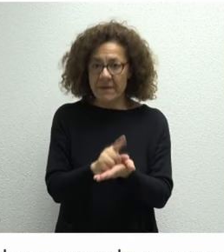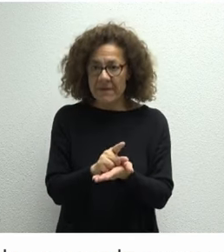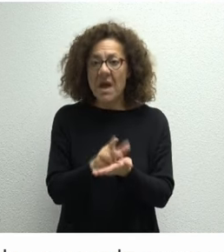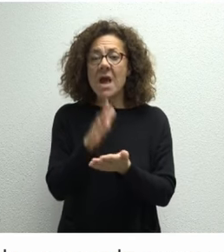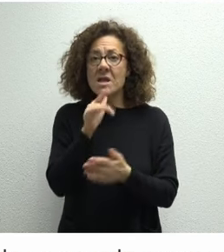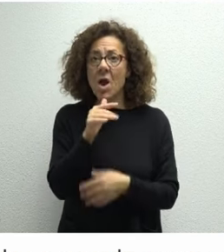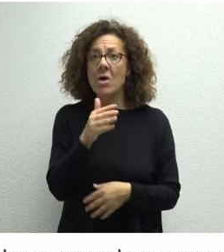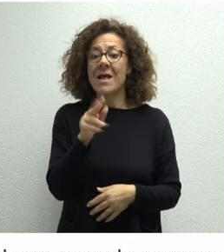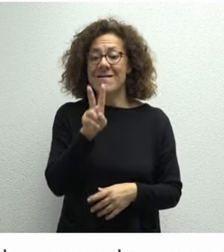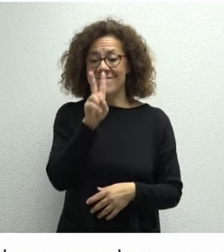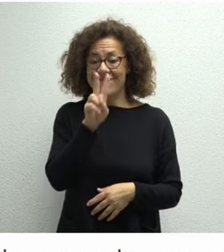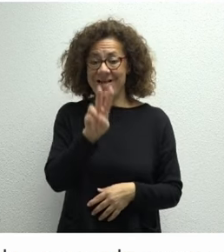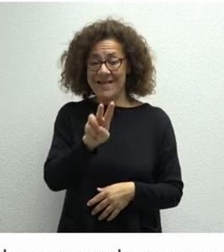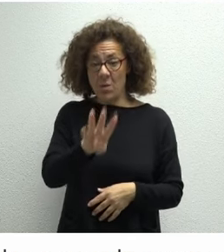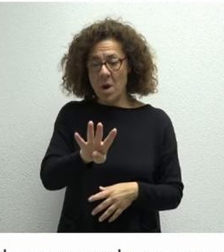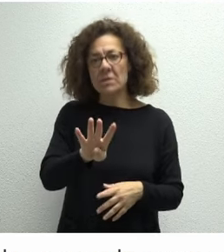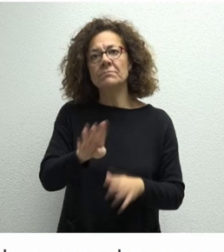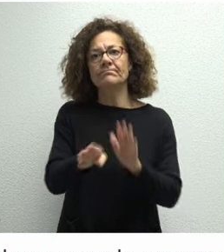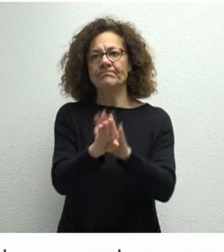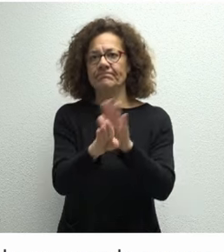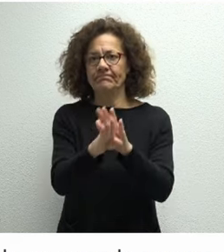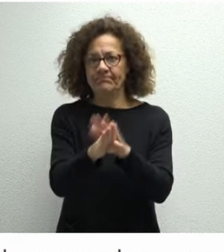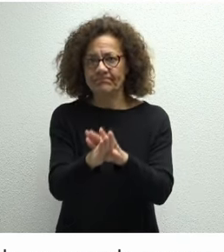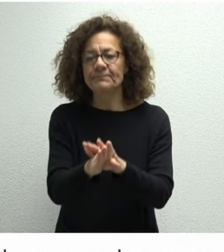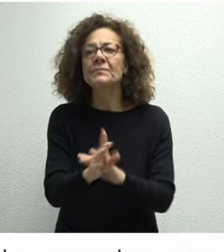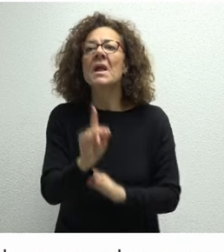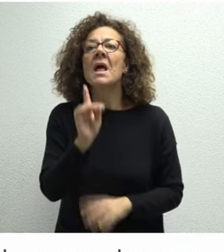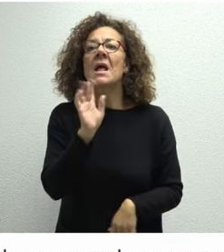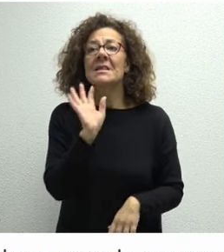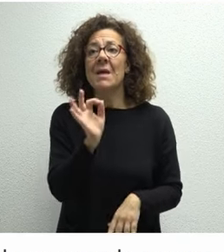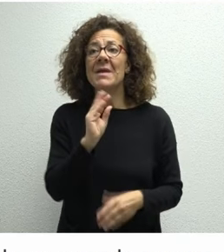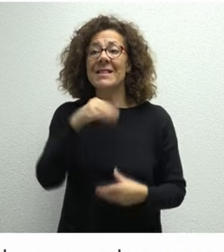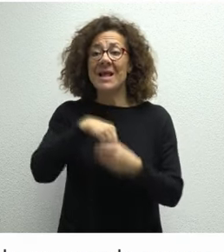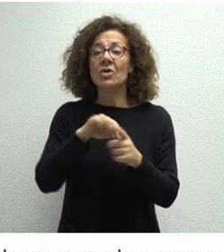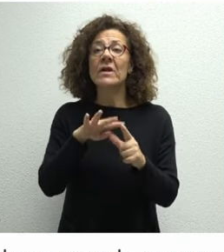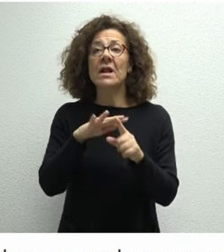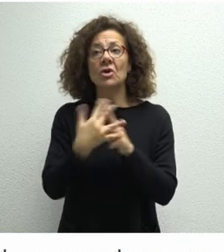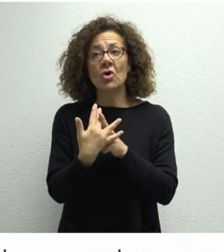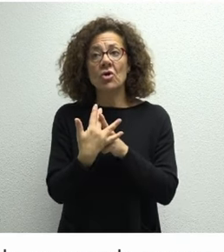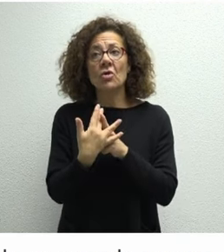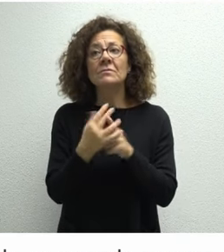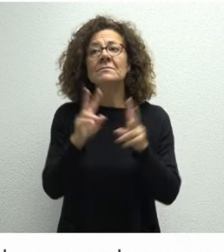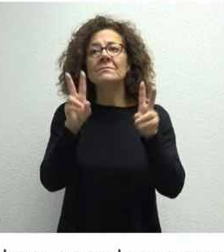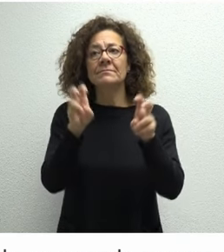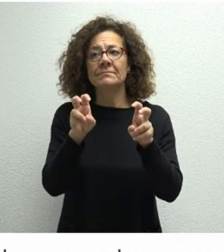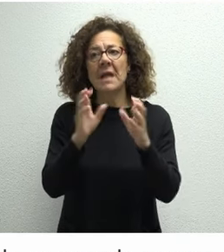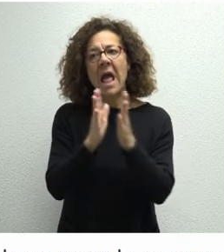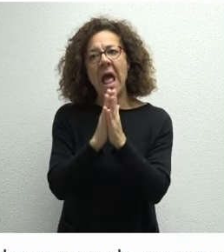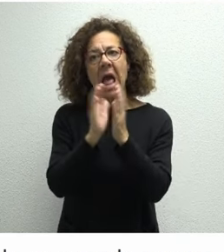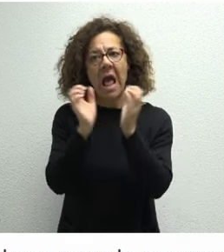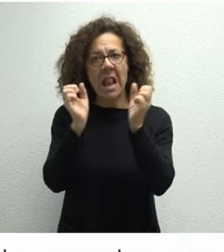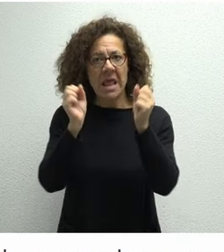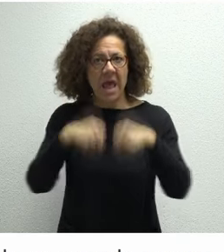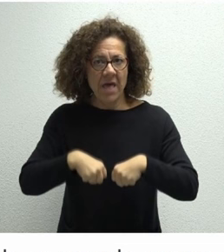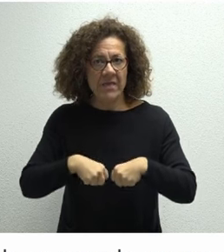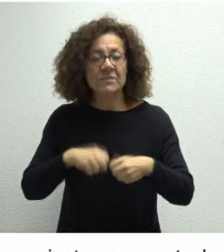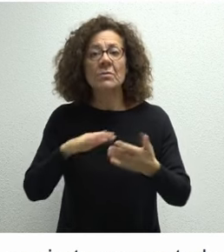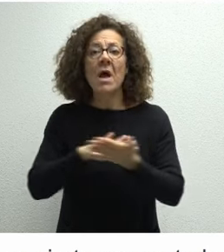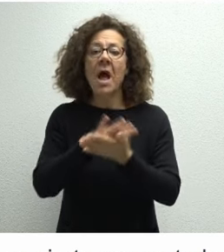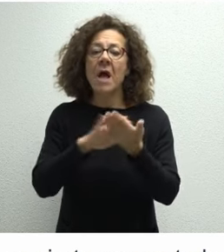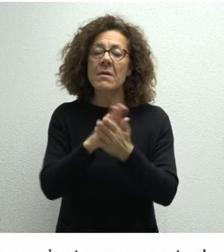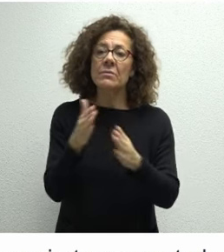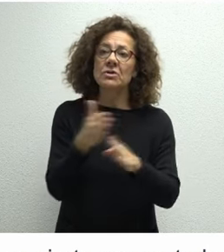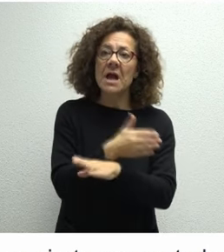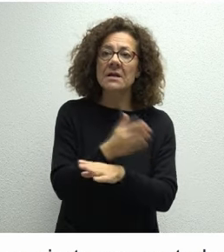en 2024 y luego también Pues dentro del entorno tenemos el tema de las alianzas no como hablábamos antes